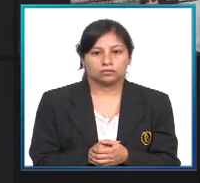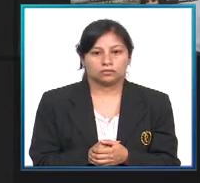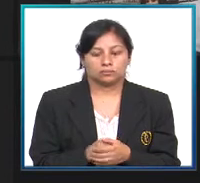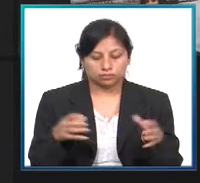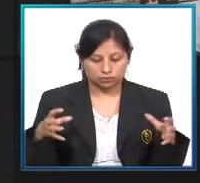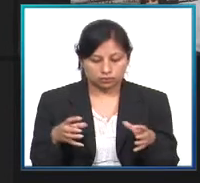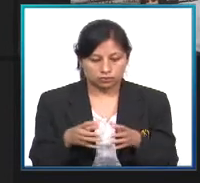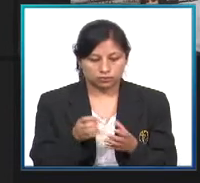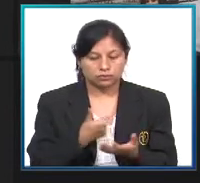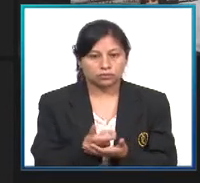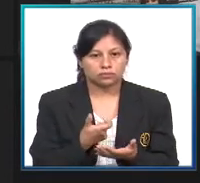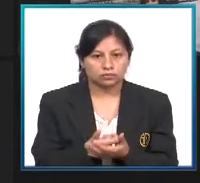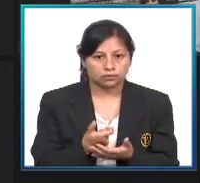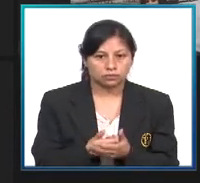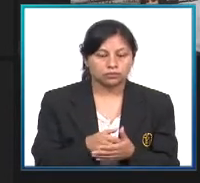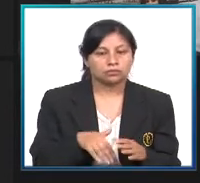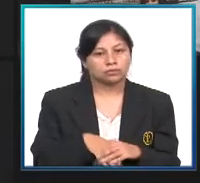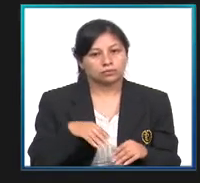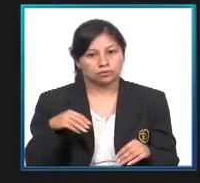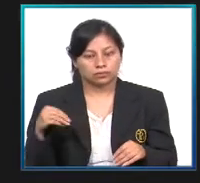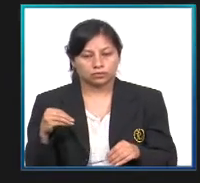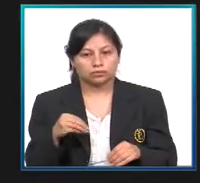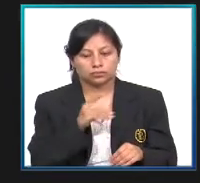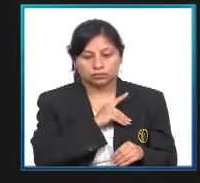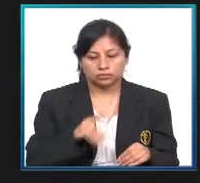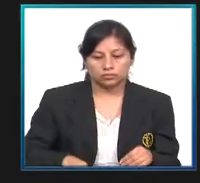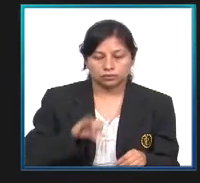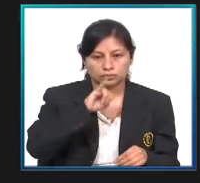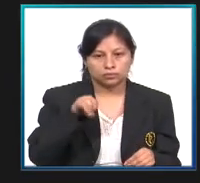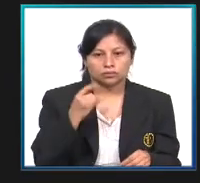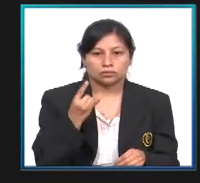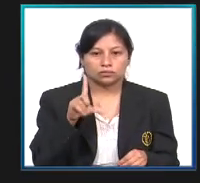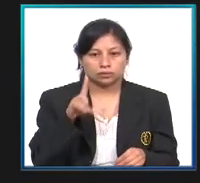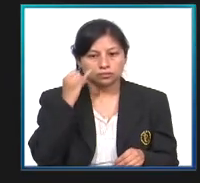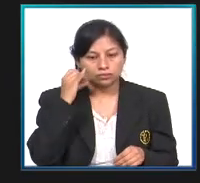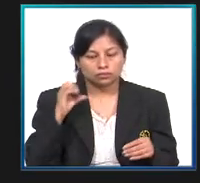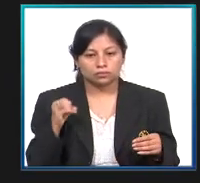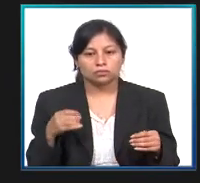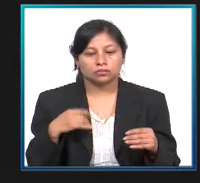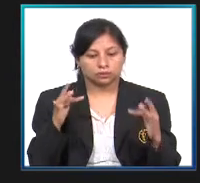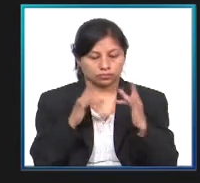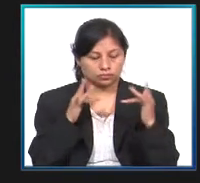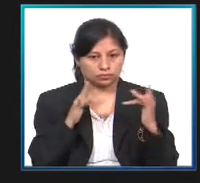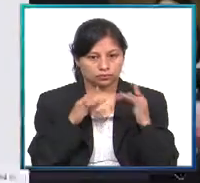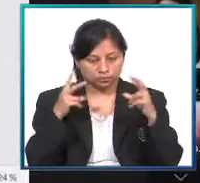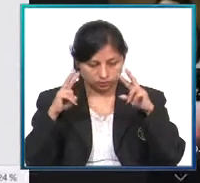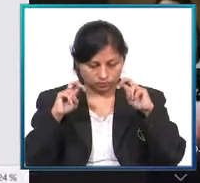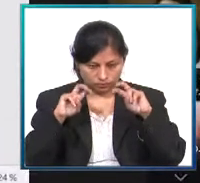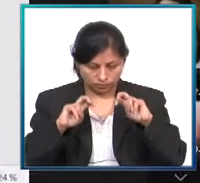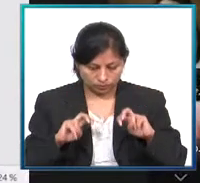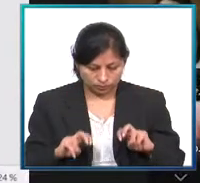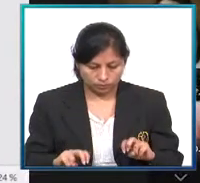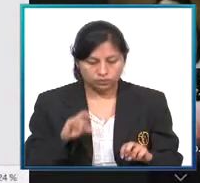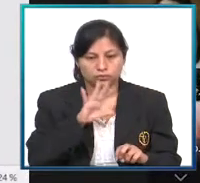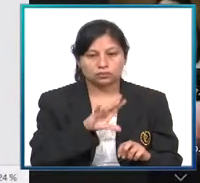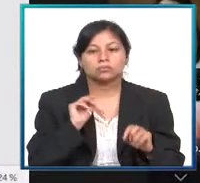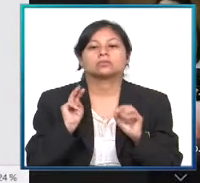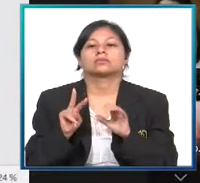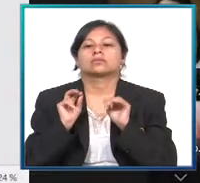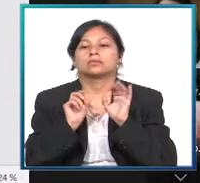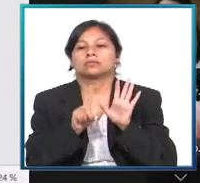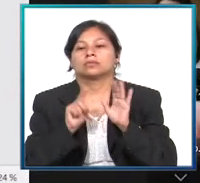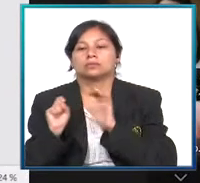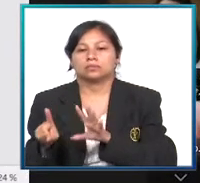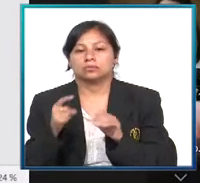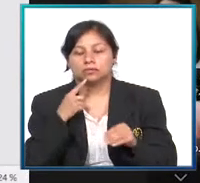La Comisión de Economía y Comercio Exterior, presidida por el diputado Julio Enrique Montano, se reunió de manera virtual para analizar la iniciativa